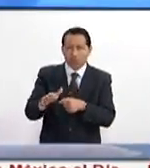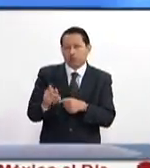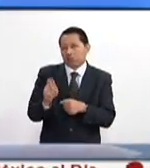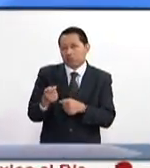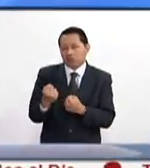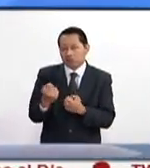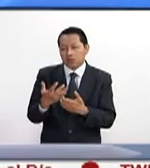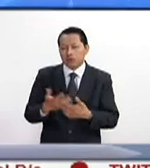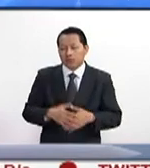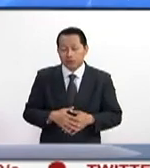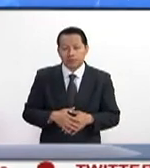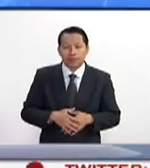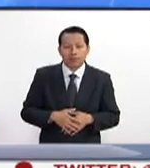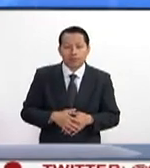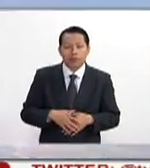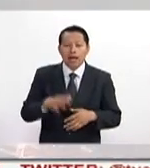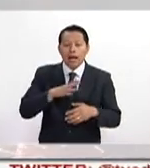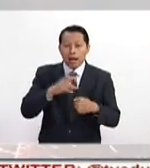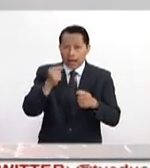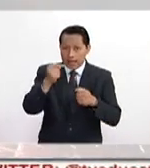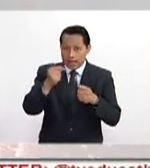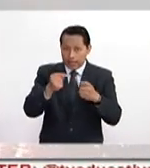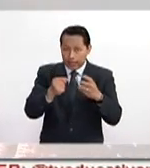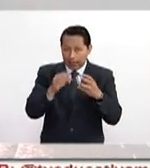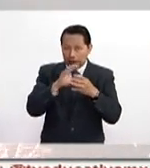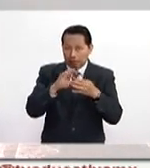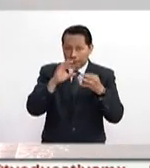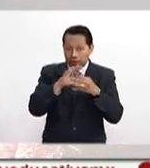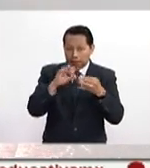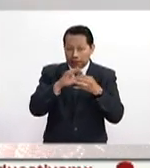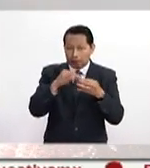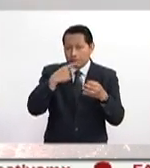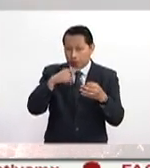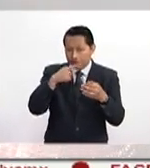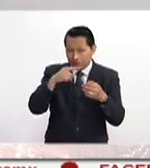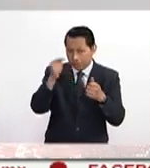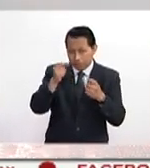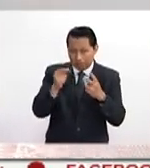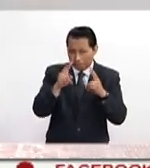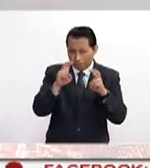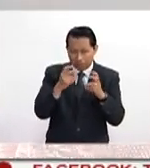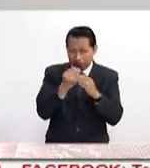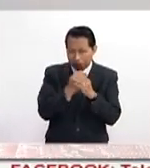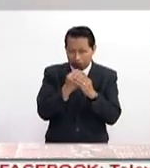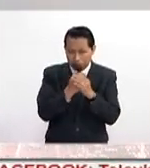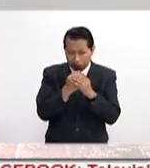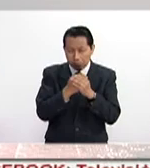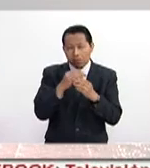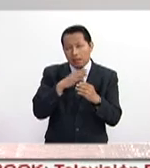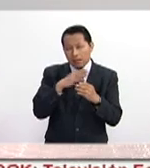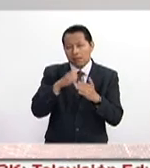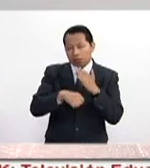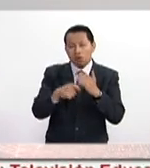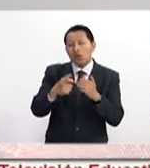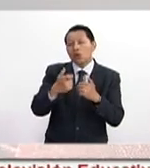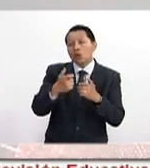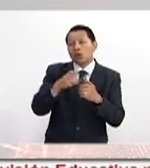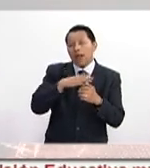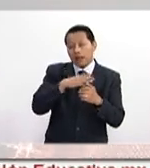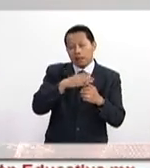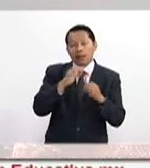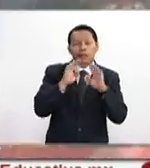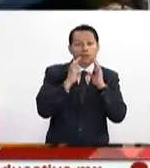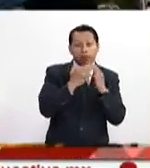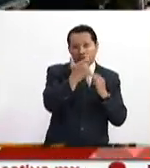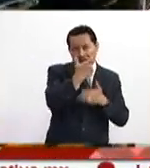Duarte? Bueno, por los delitos que se han estado mencionando, finalmente es el lavado de dinero o delito